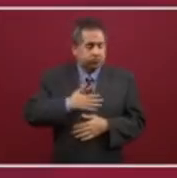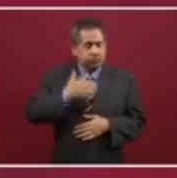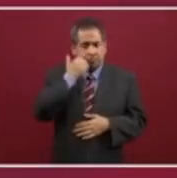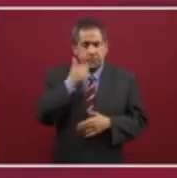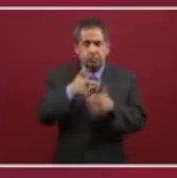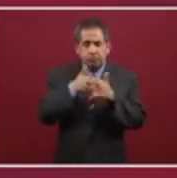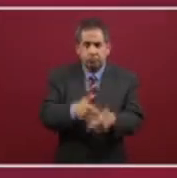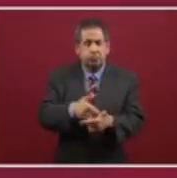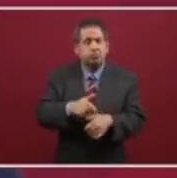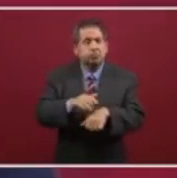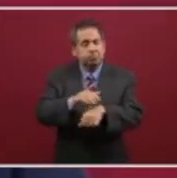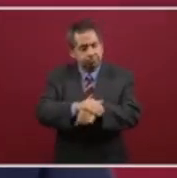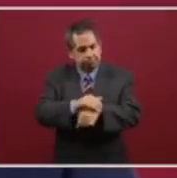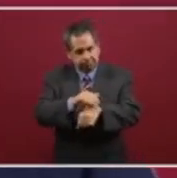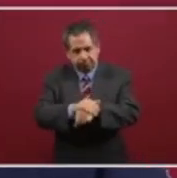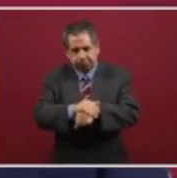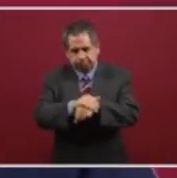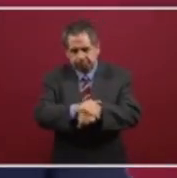seguir siendo amigo